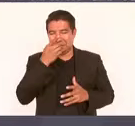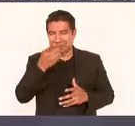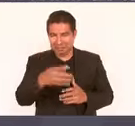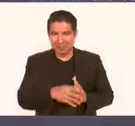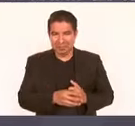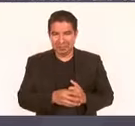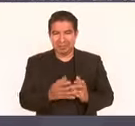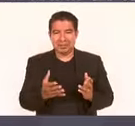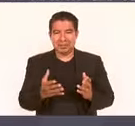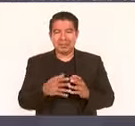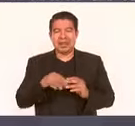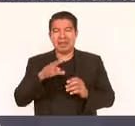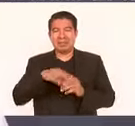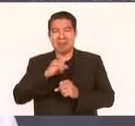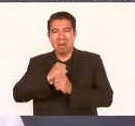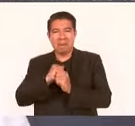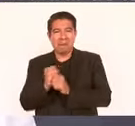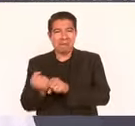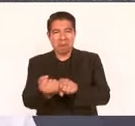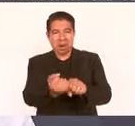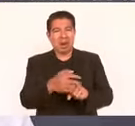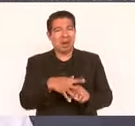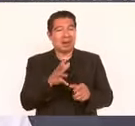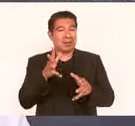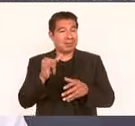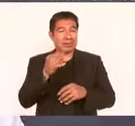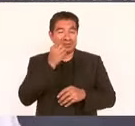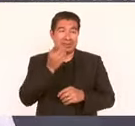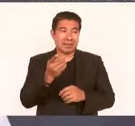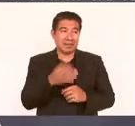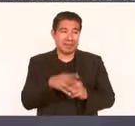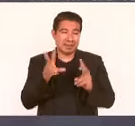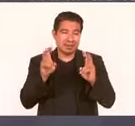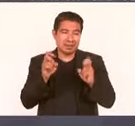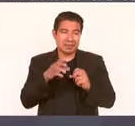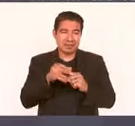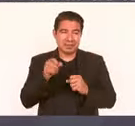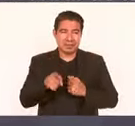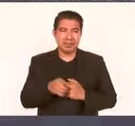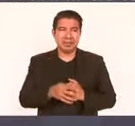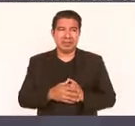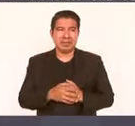en el béisbol, lo decía un beisbolista famoso.